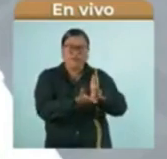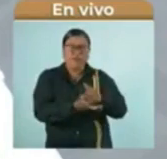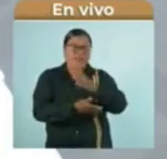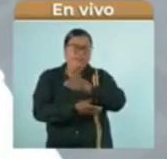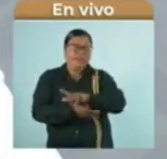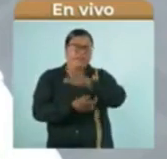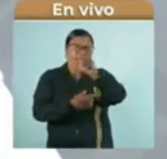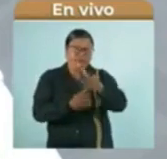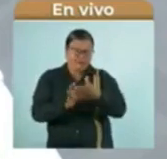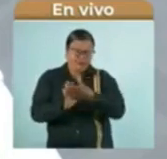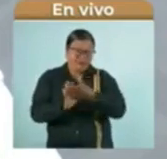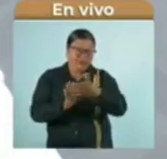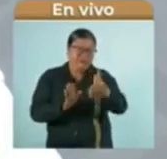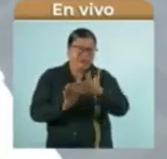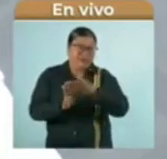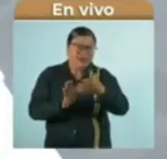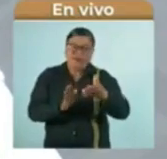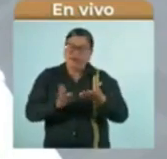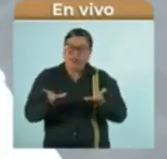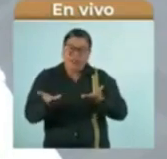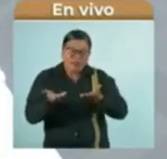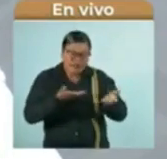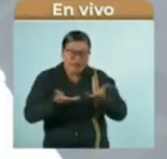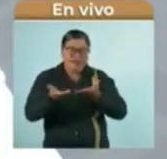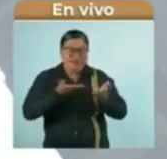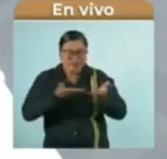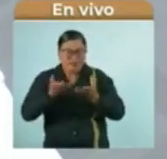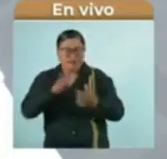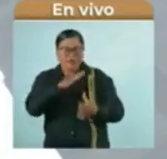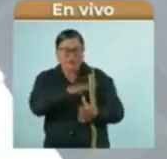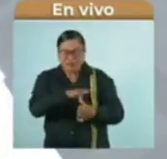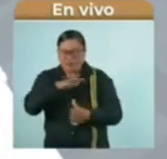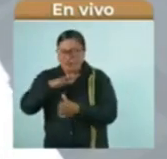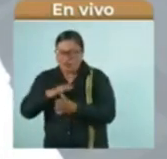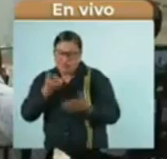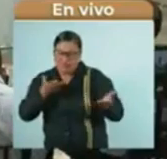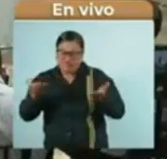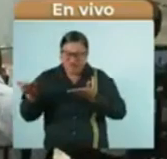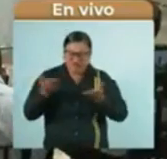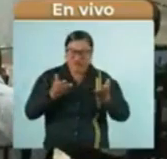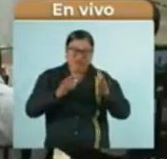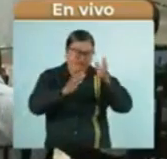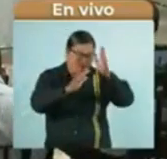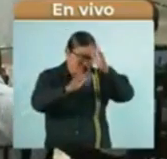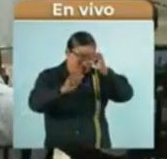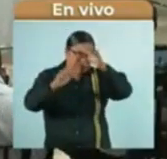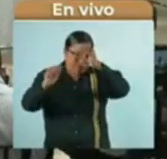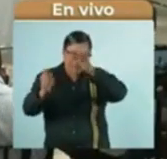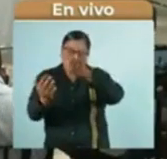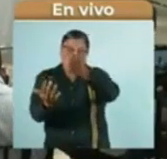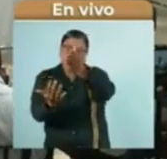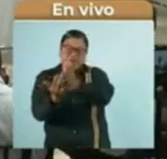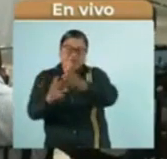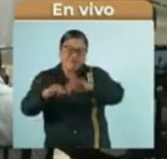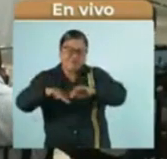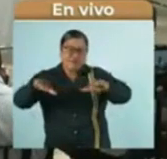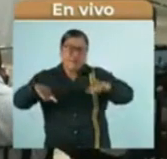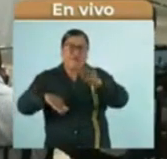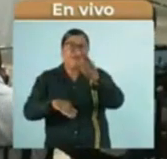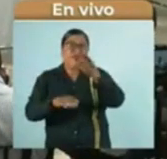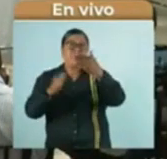después de múltiples mesas resolvimos el asunto y logramos dividir esa superficie de 5